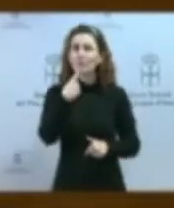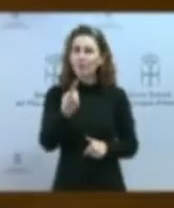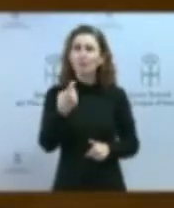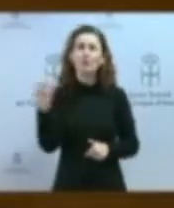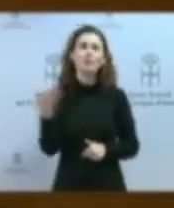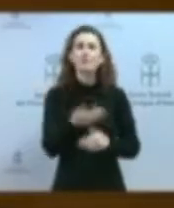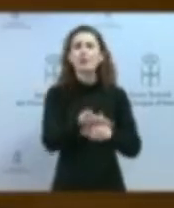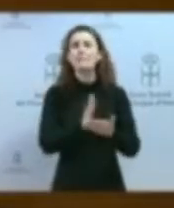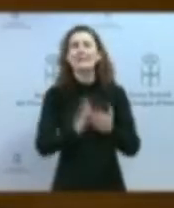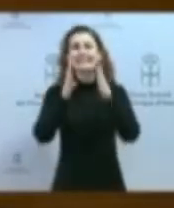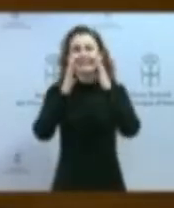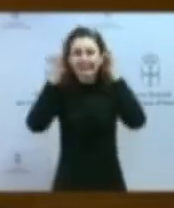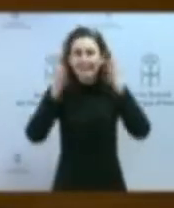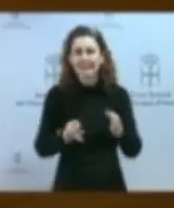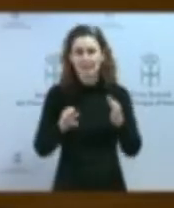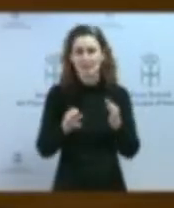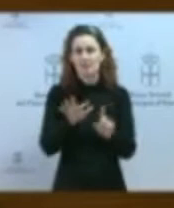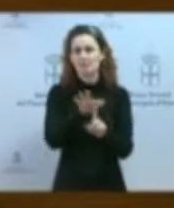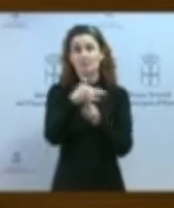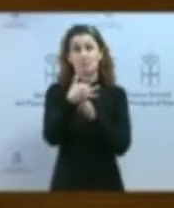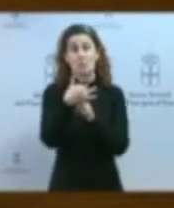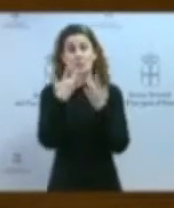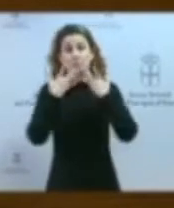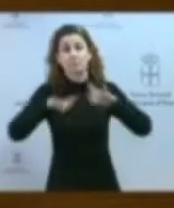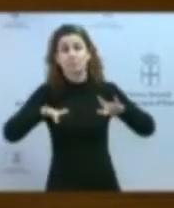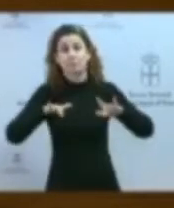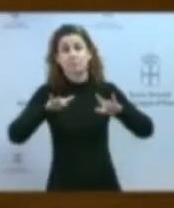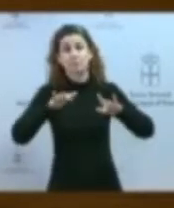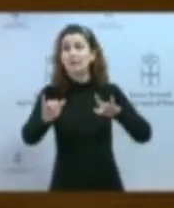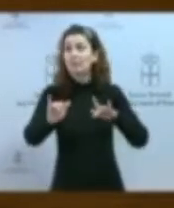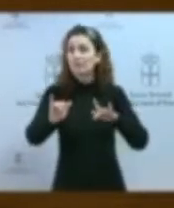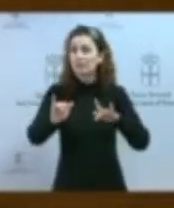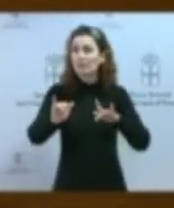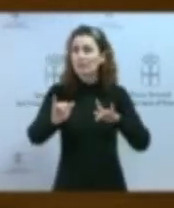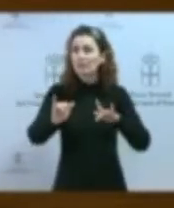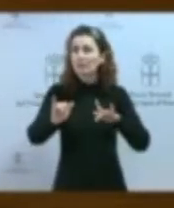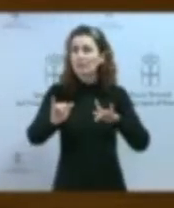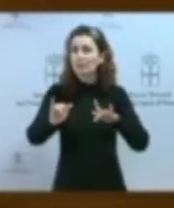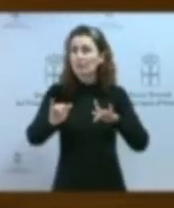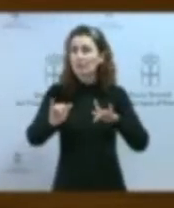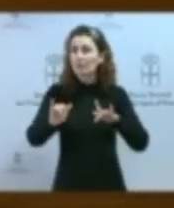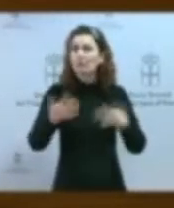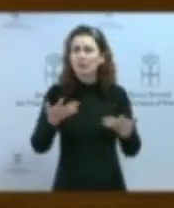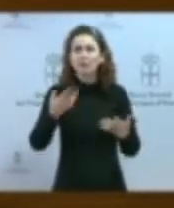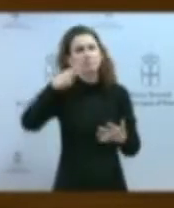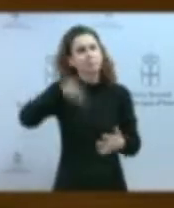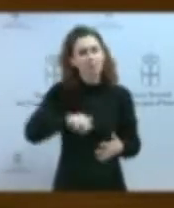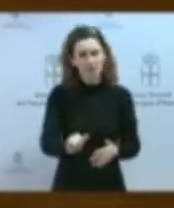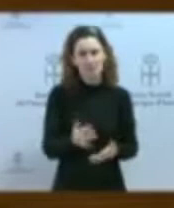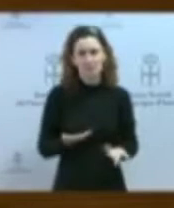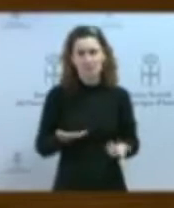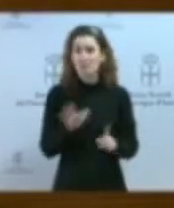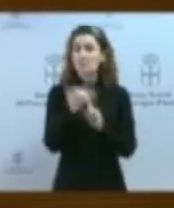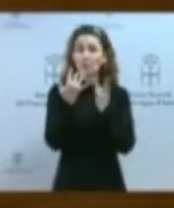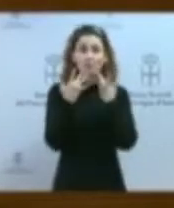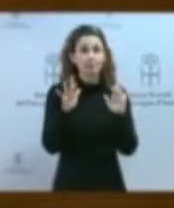situación objetiva que es diferente a la de todos los años. Y eso yo también lo reconocemos. Hay una situación objetiva que exige altura de miras y hay una urgencia